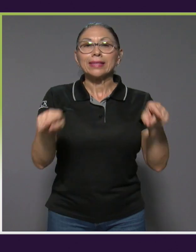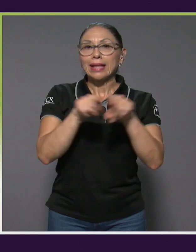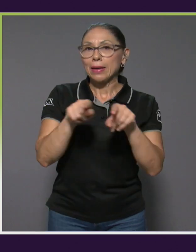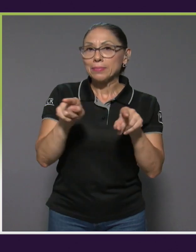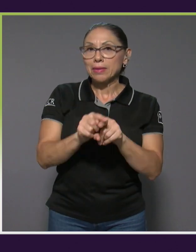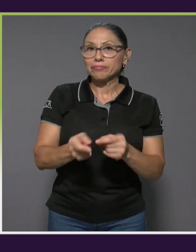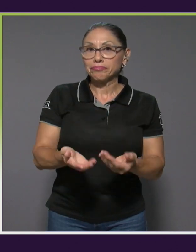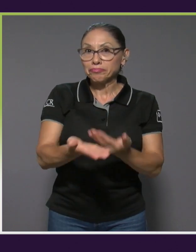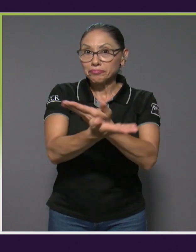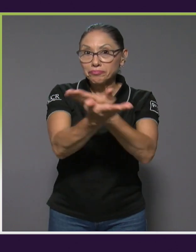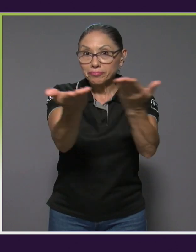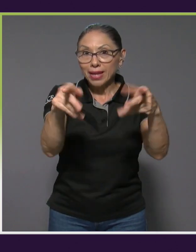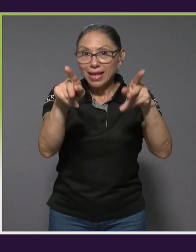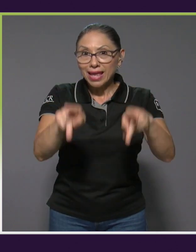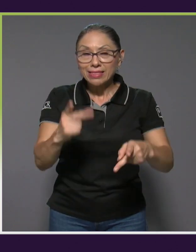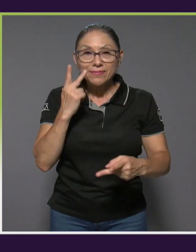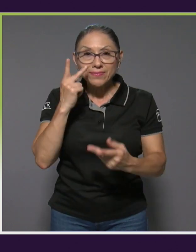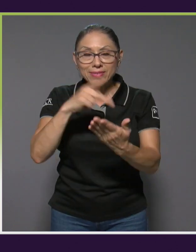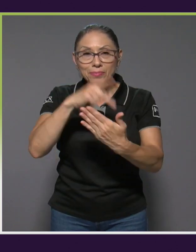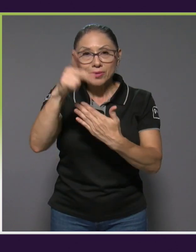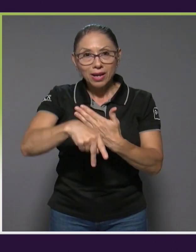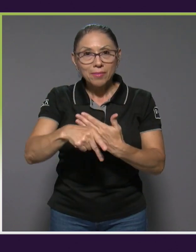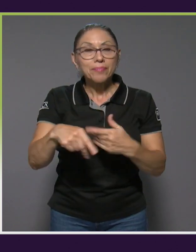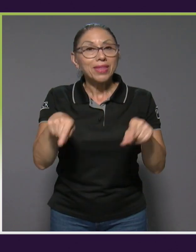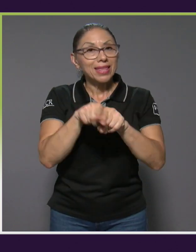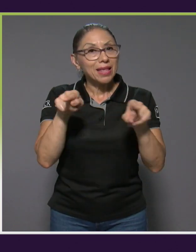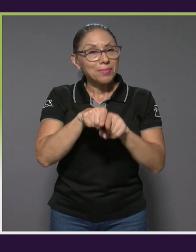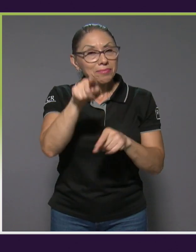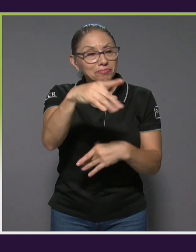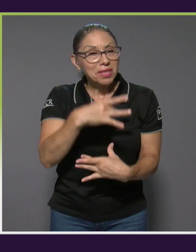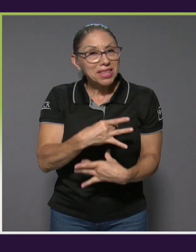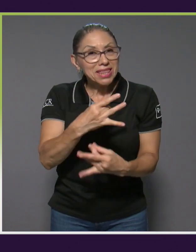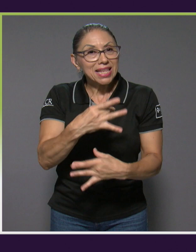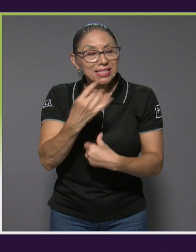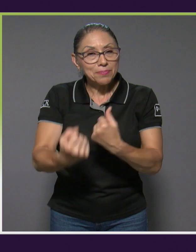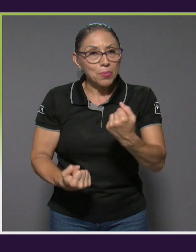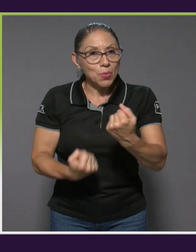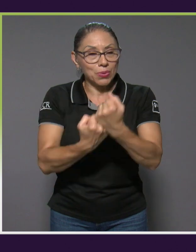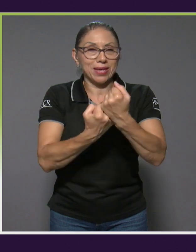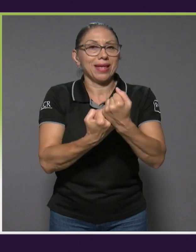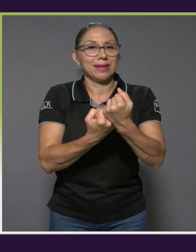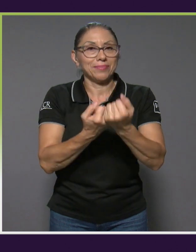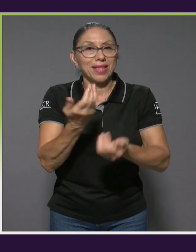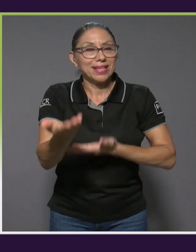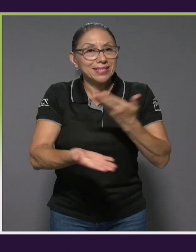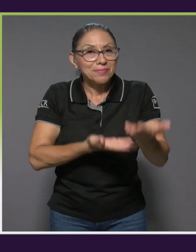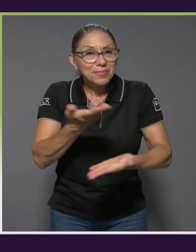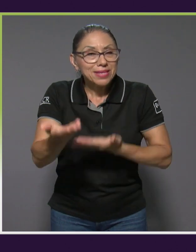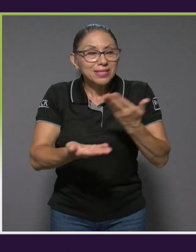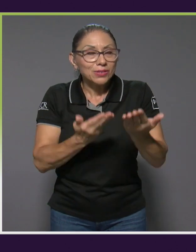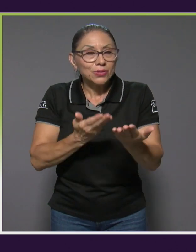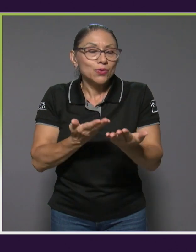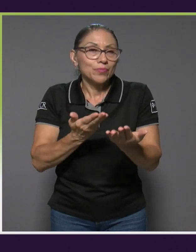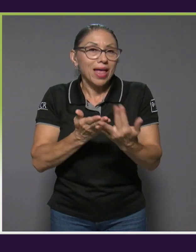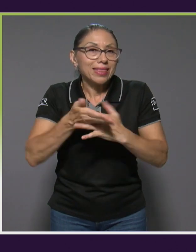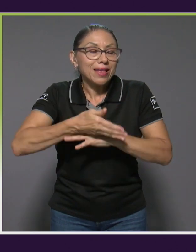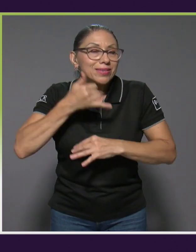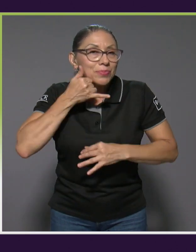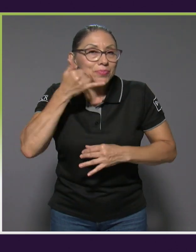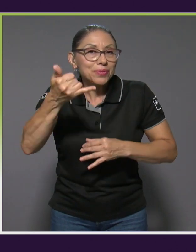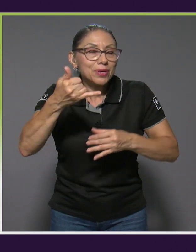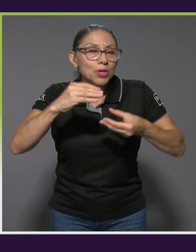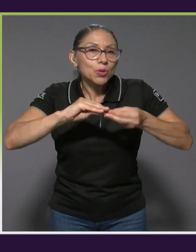gente que está sintonizando el programa y que le interesa también apoyar, ¿verdad?, el servicio que ustedes brindan a través de la línea de